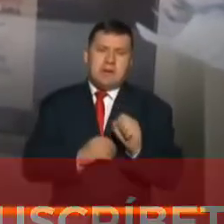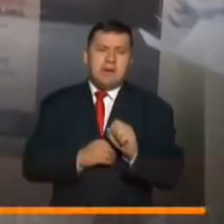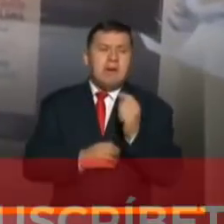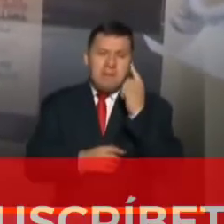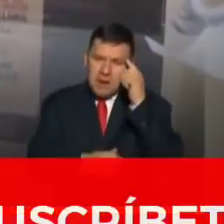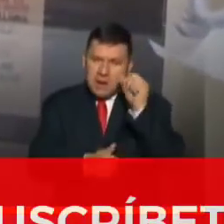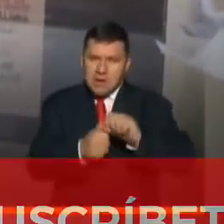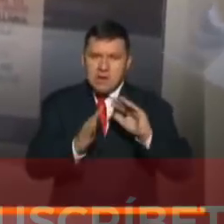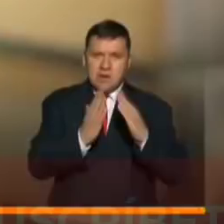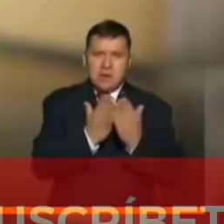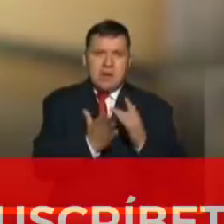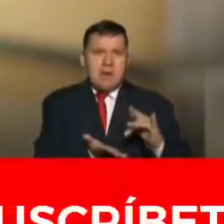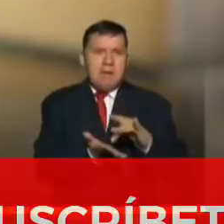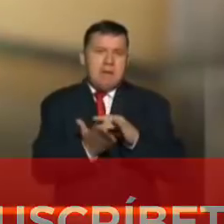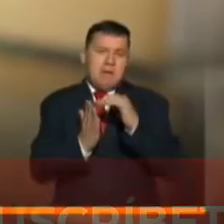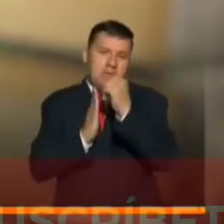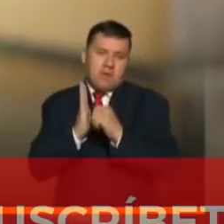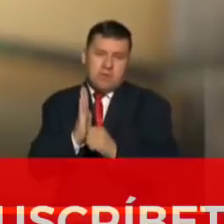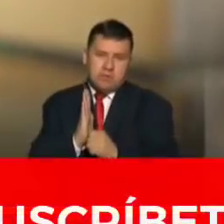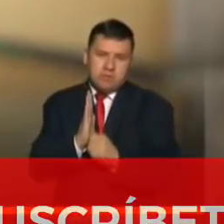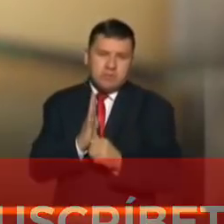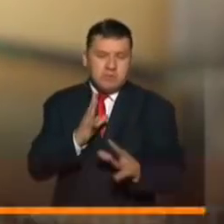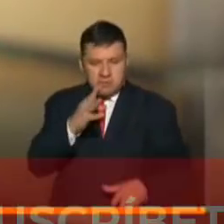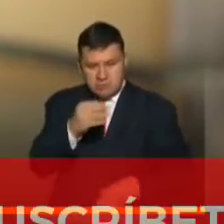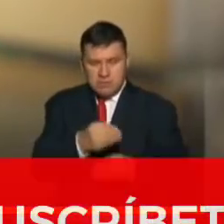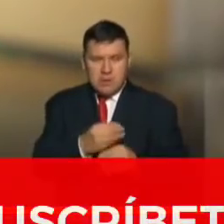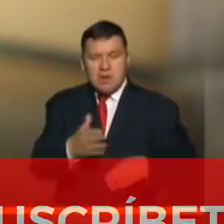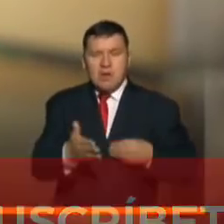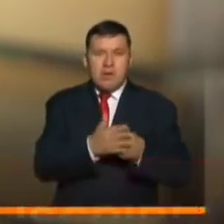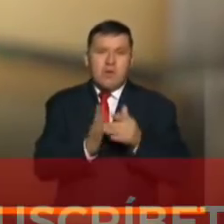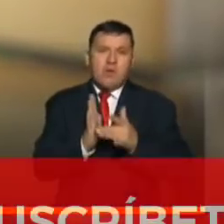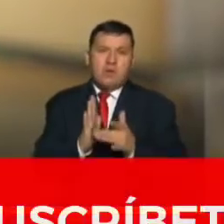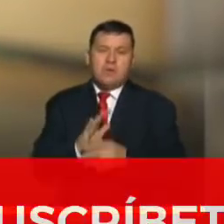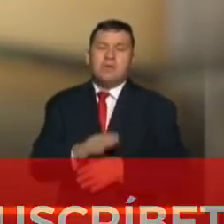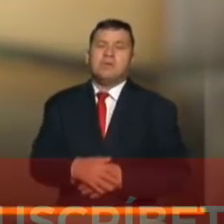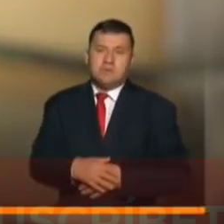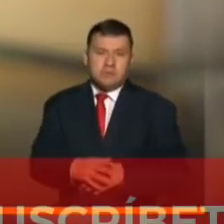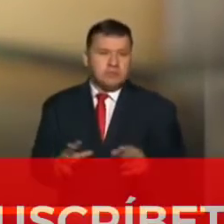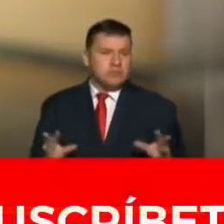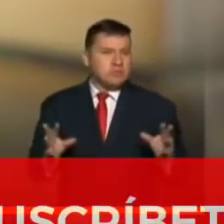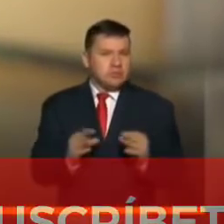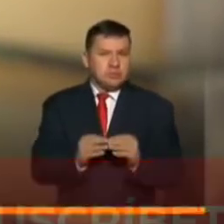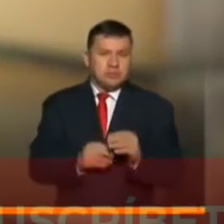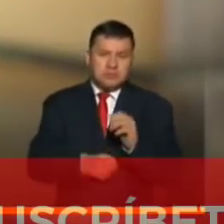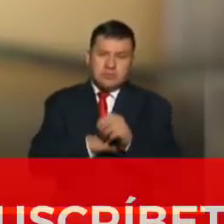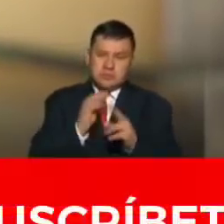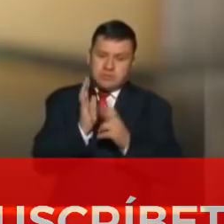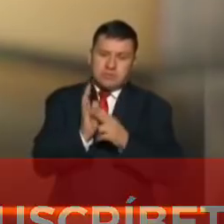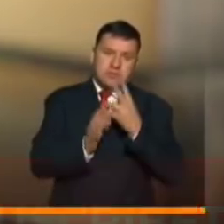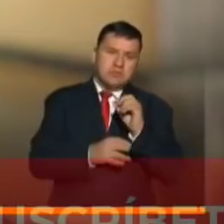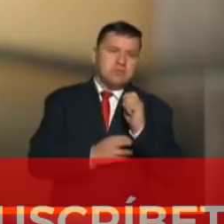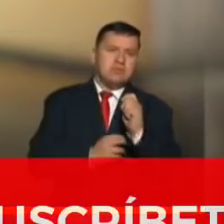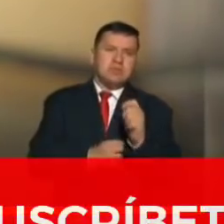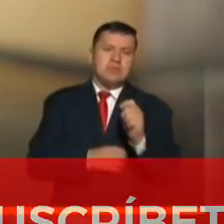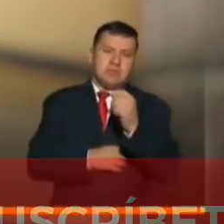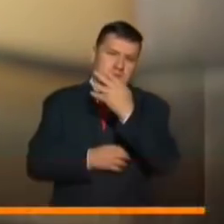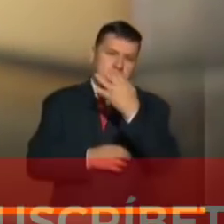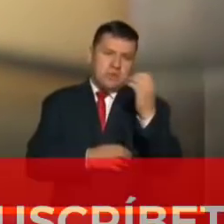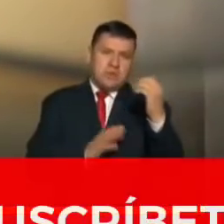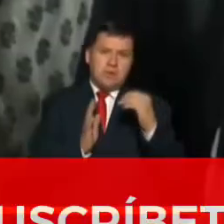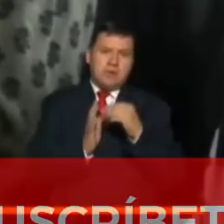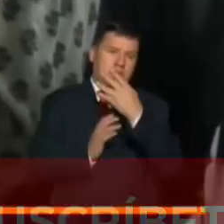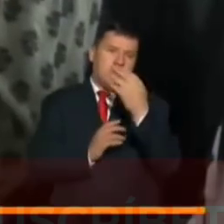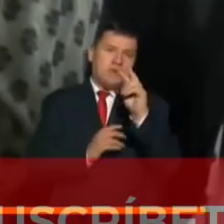cada estudiante participante del programa, sumado al pago ordinario. En total, en 2020 se beneficiaron más de 428